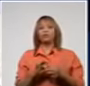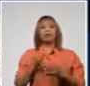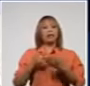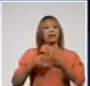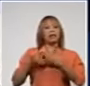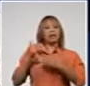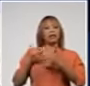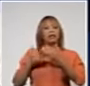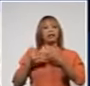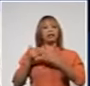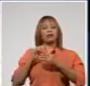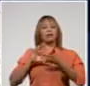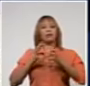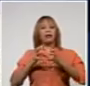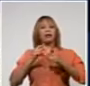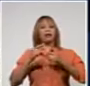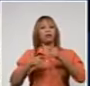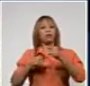algunas complicaciones